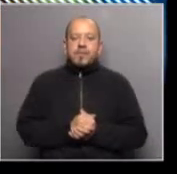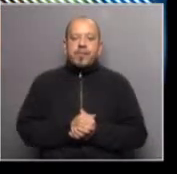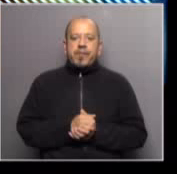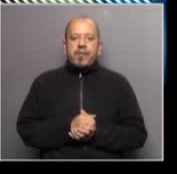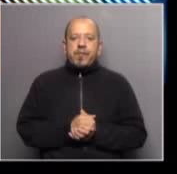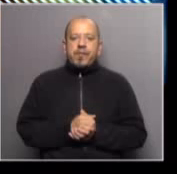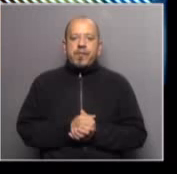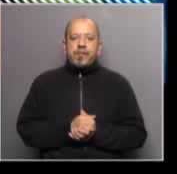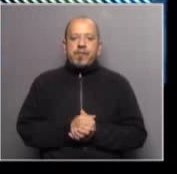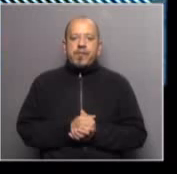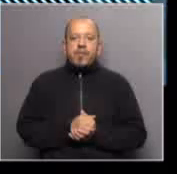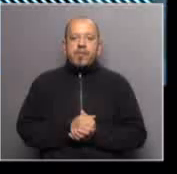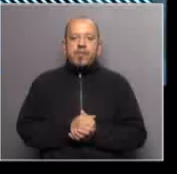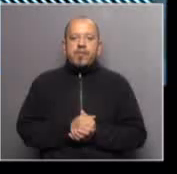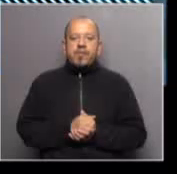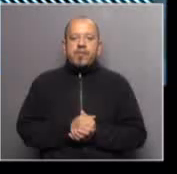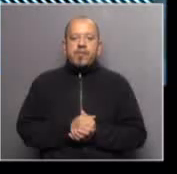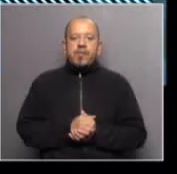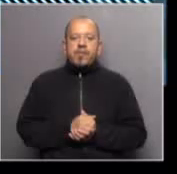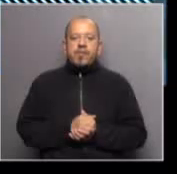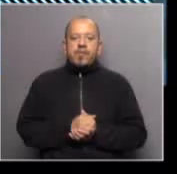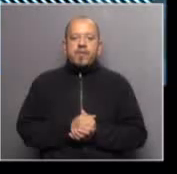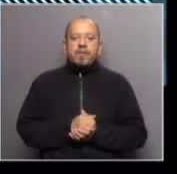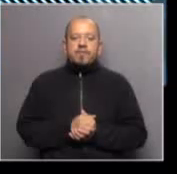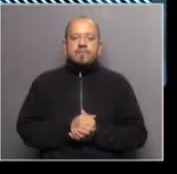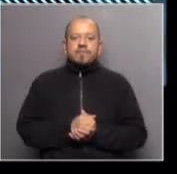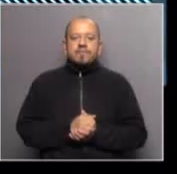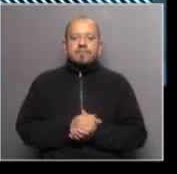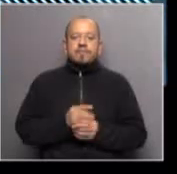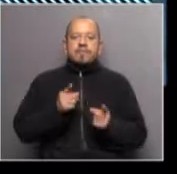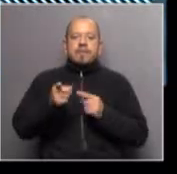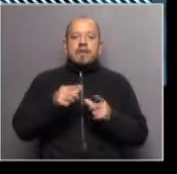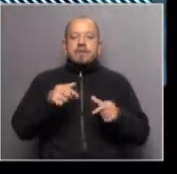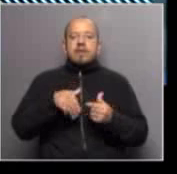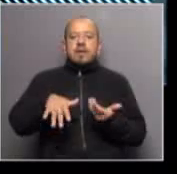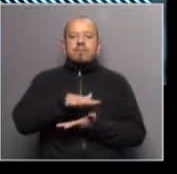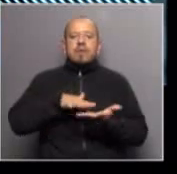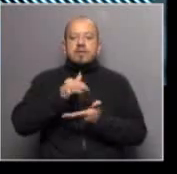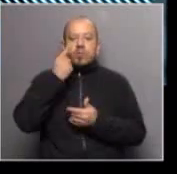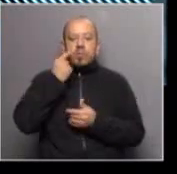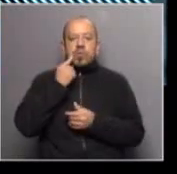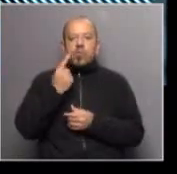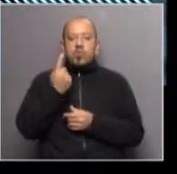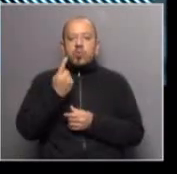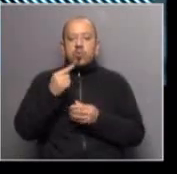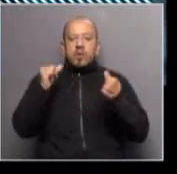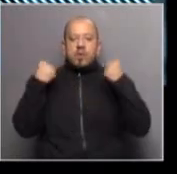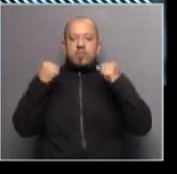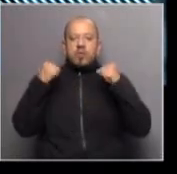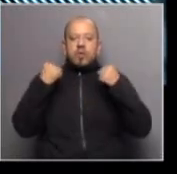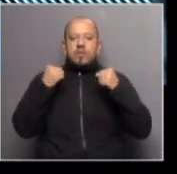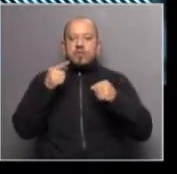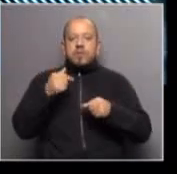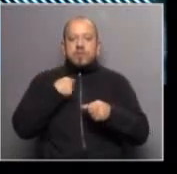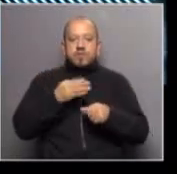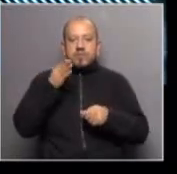filmamos en la cancha de la... ¿Cómo? Perdón, no, dale, dale. Que filmamos en la cancha de la Plaza 1 de Deportes, que es